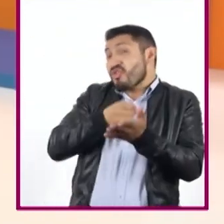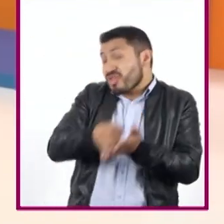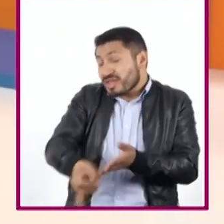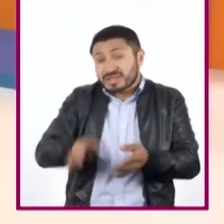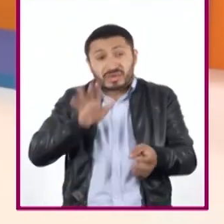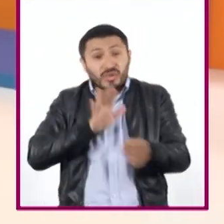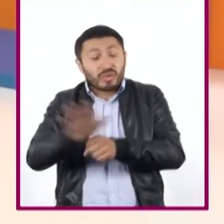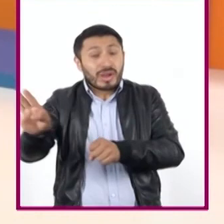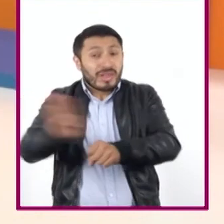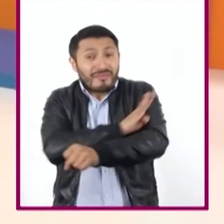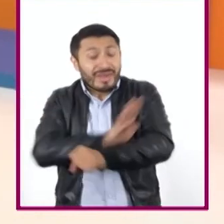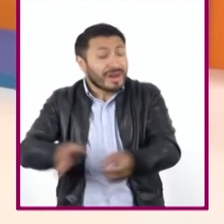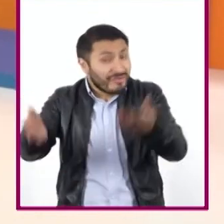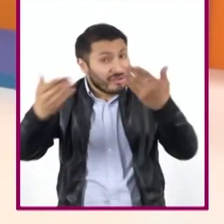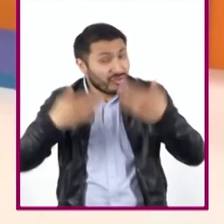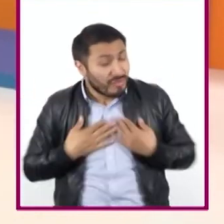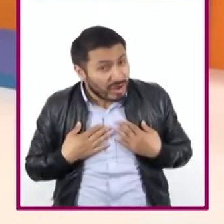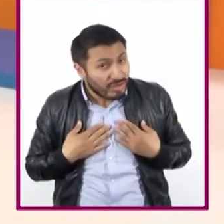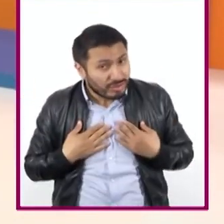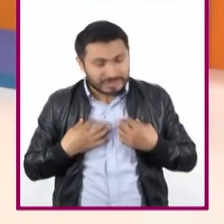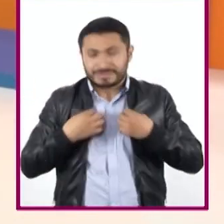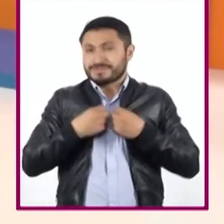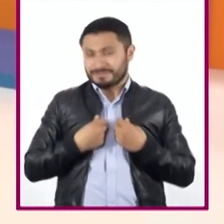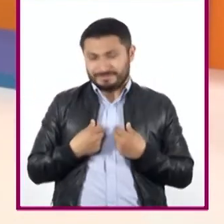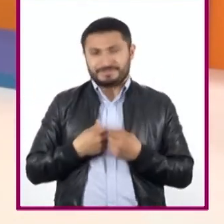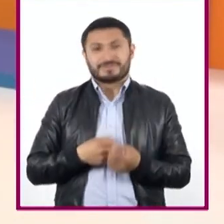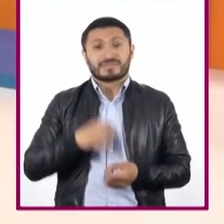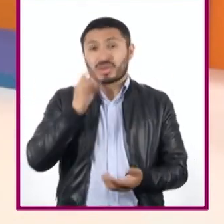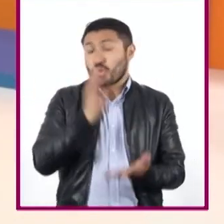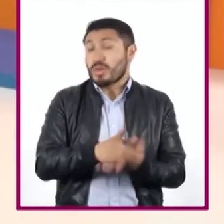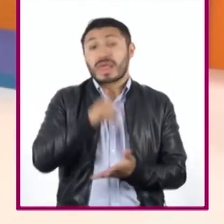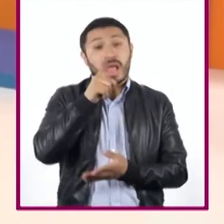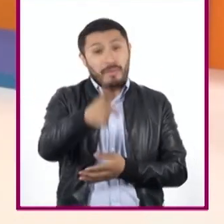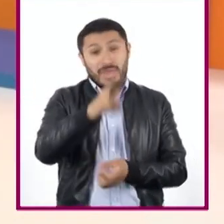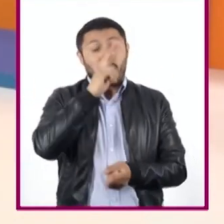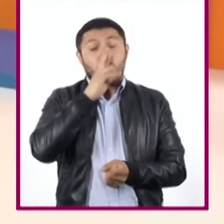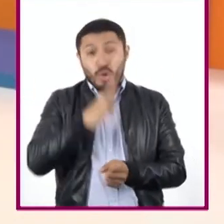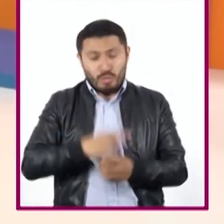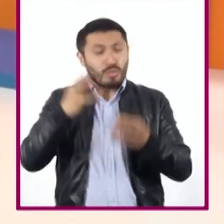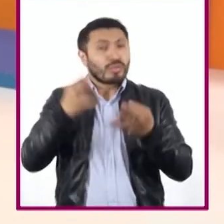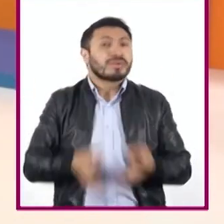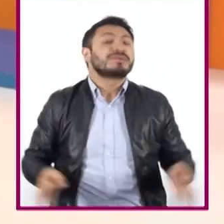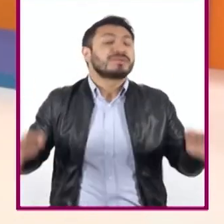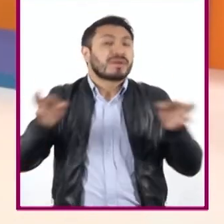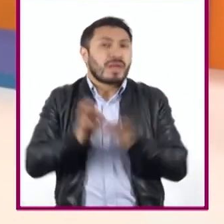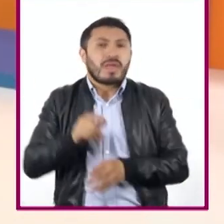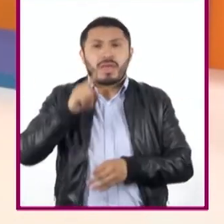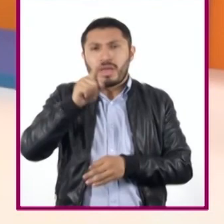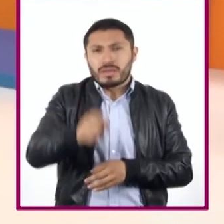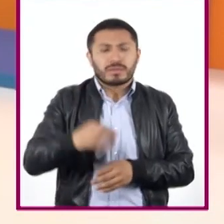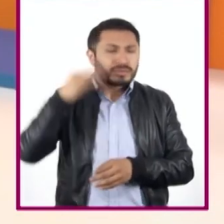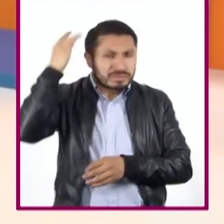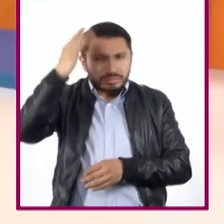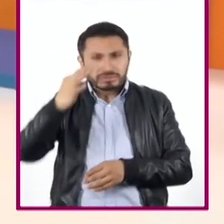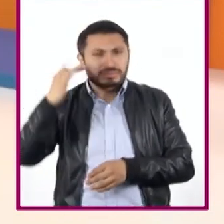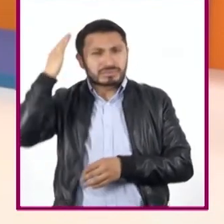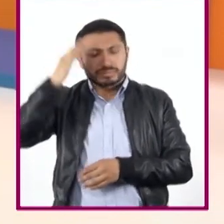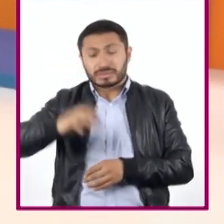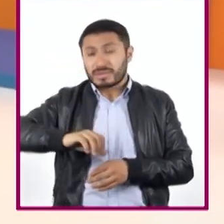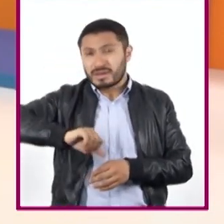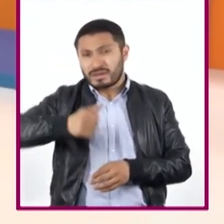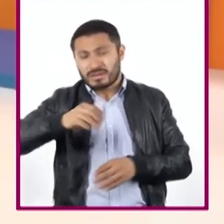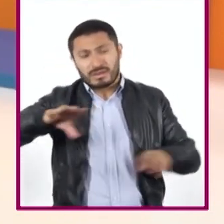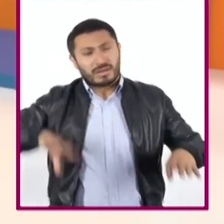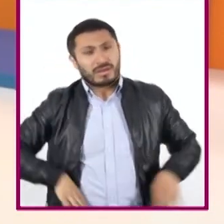no quieren. Así es, Nayeli. Es importante enfatizar otro aspecto